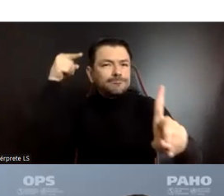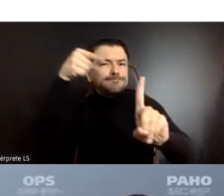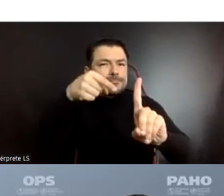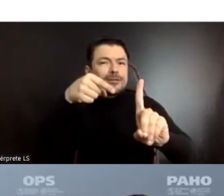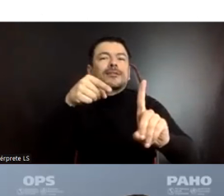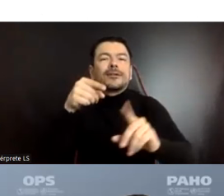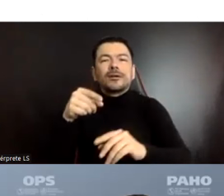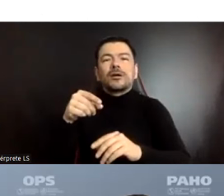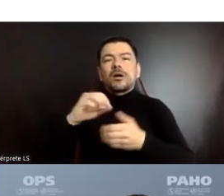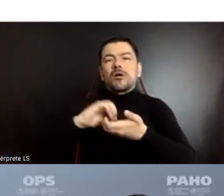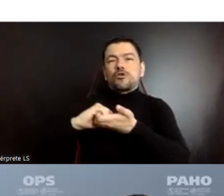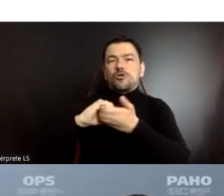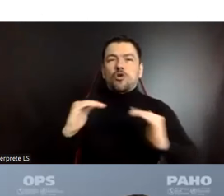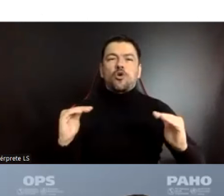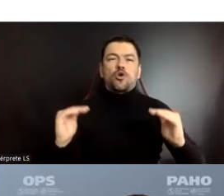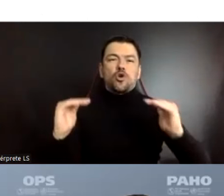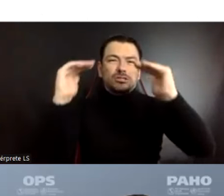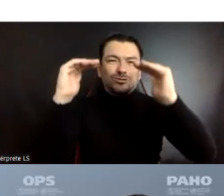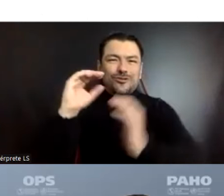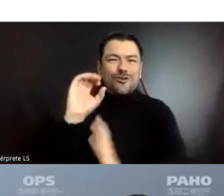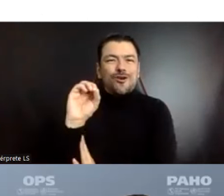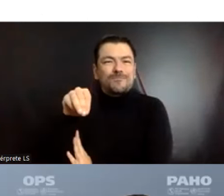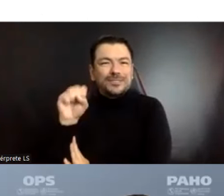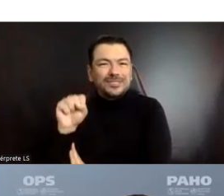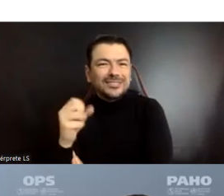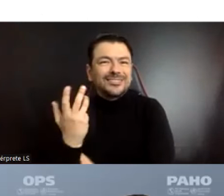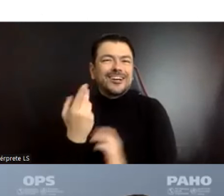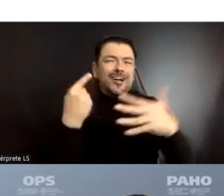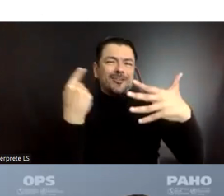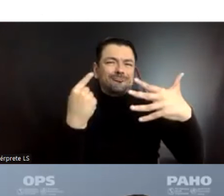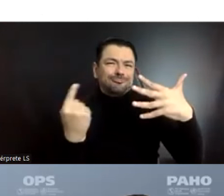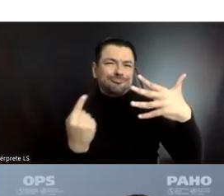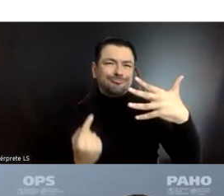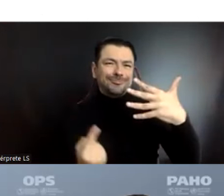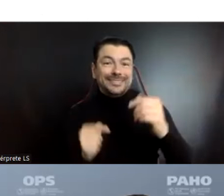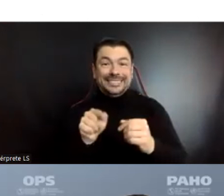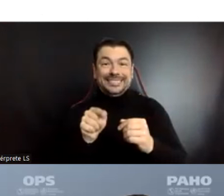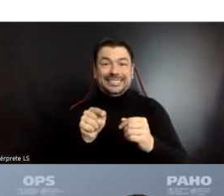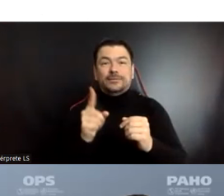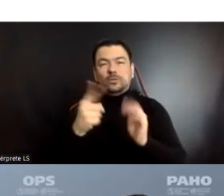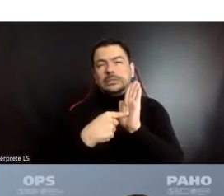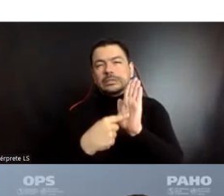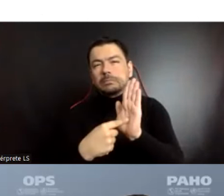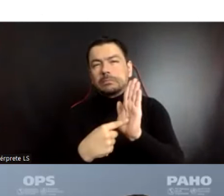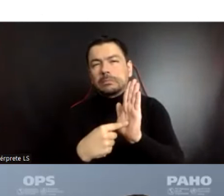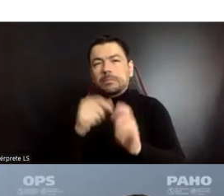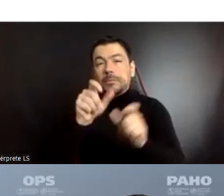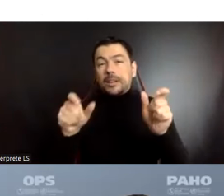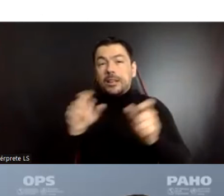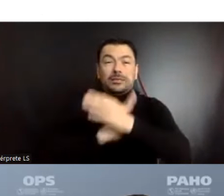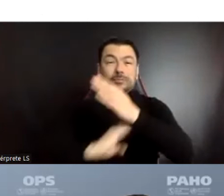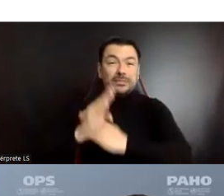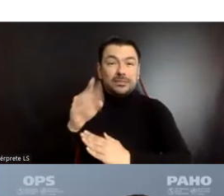OMS, OPS, que incluya las necesidades, por ejemplo, de personas con discapacidades, ciertamente en